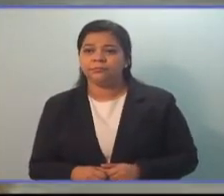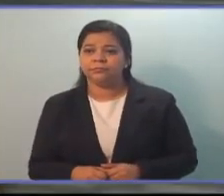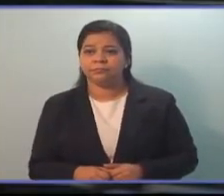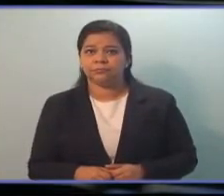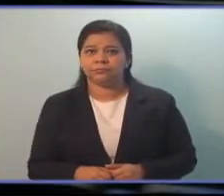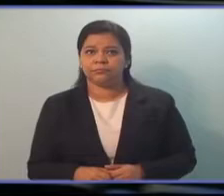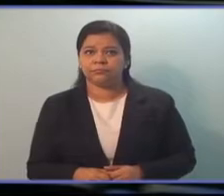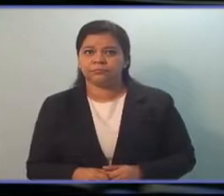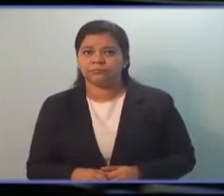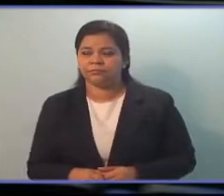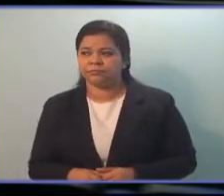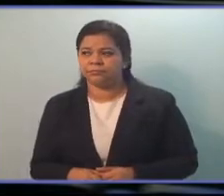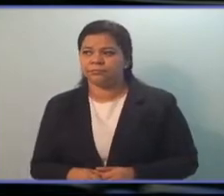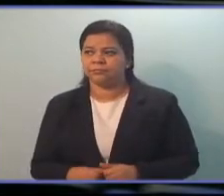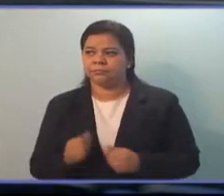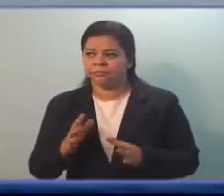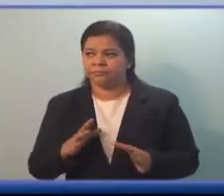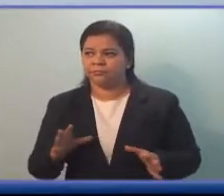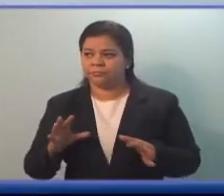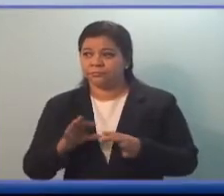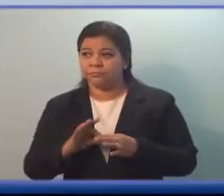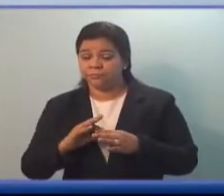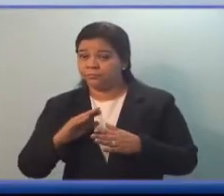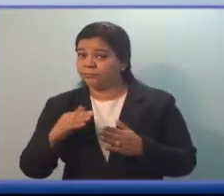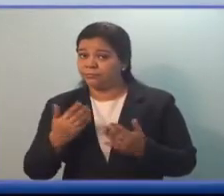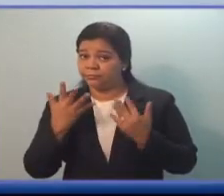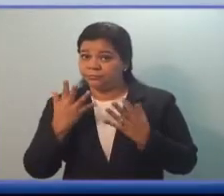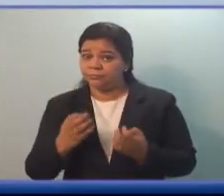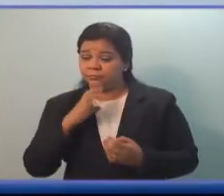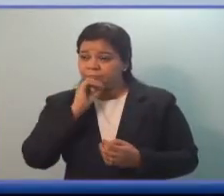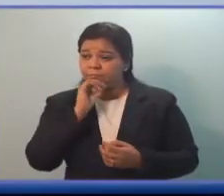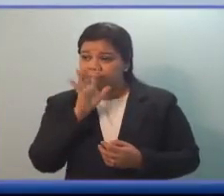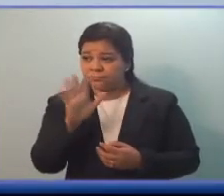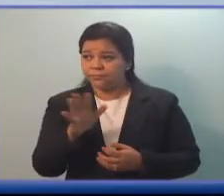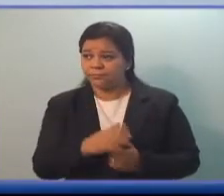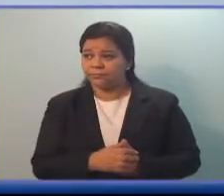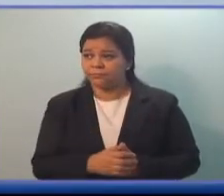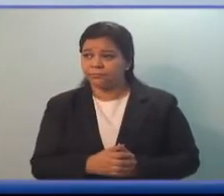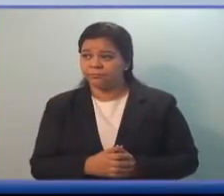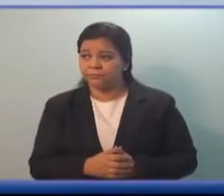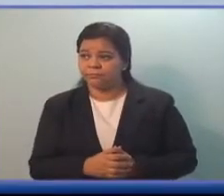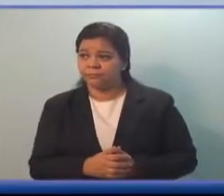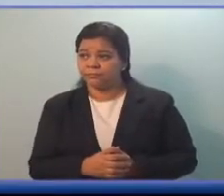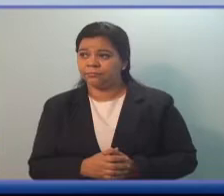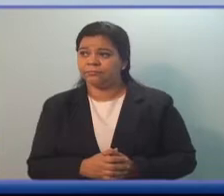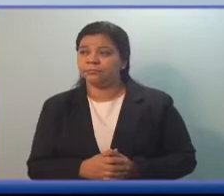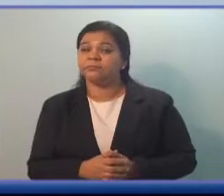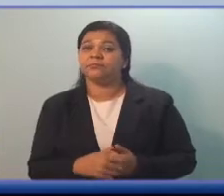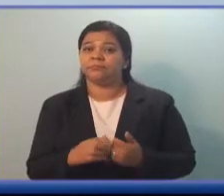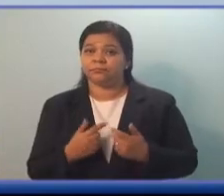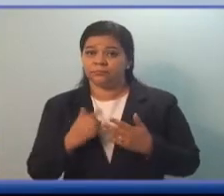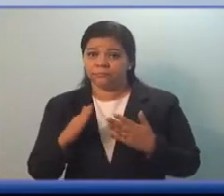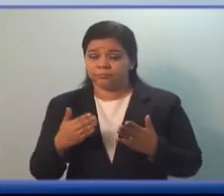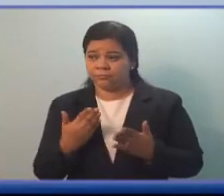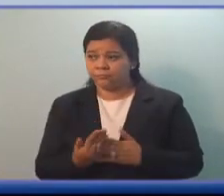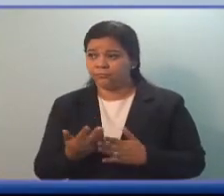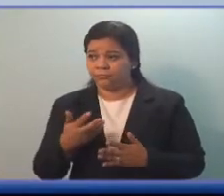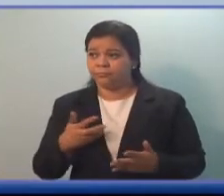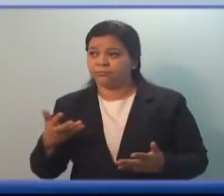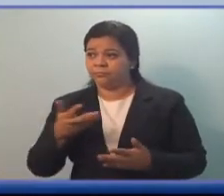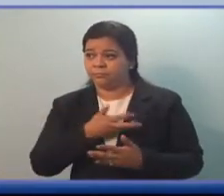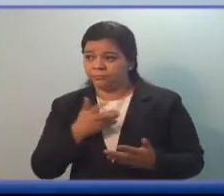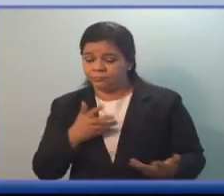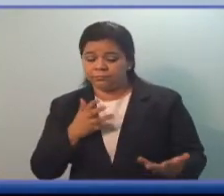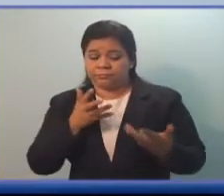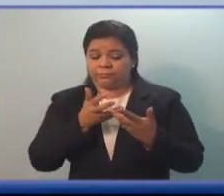Justicia. Quisiera destacar que como procurador algunas cosas